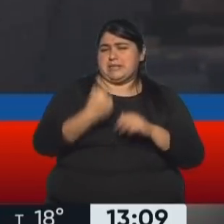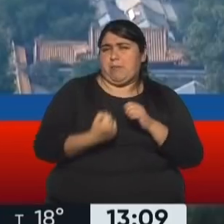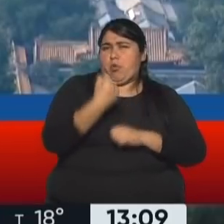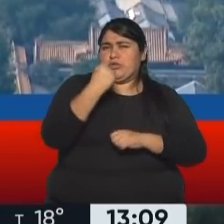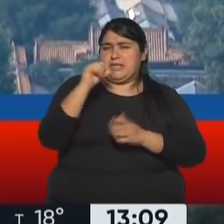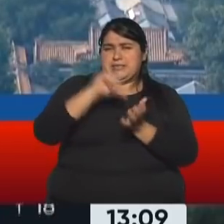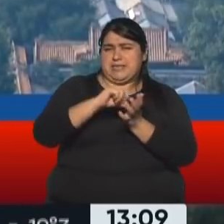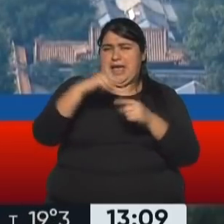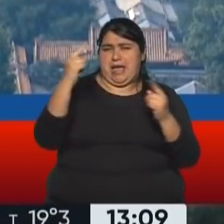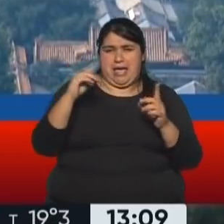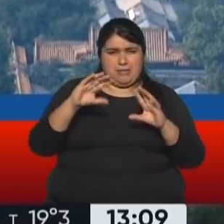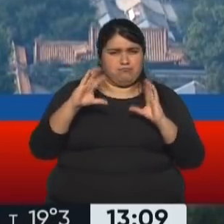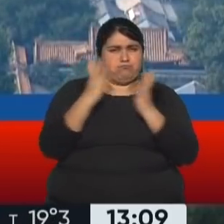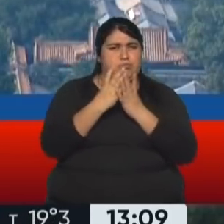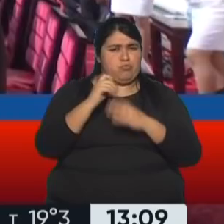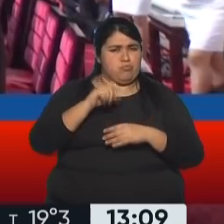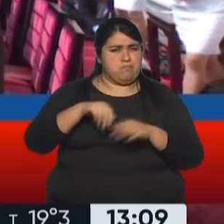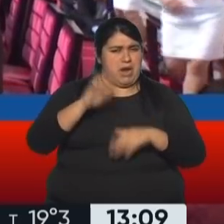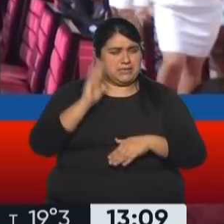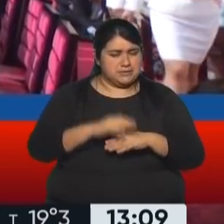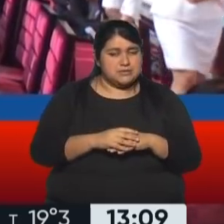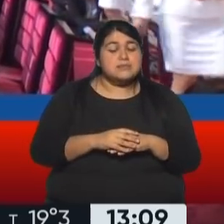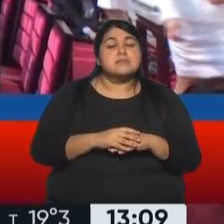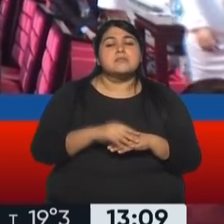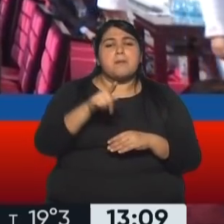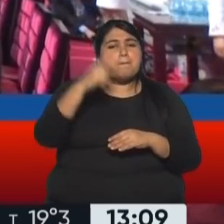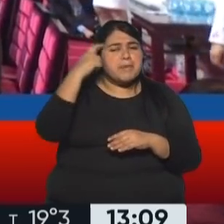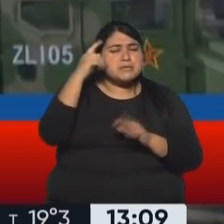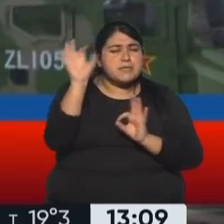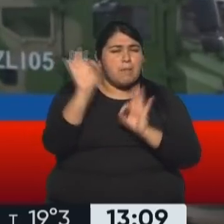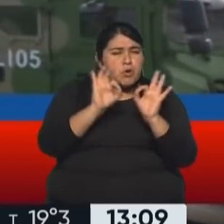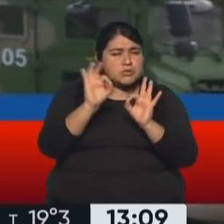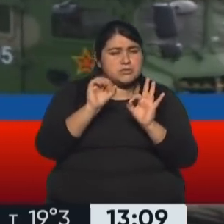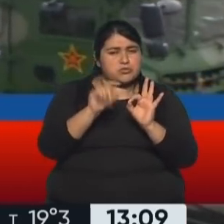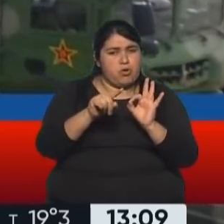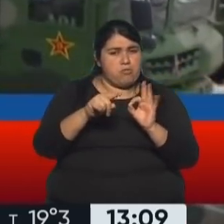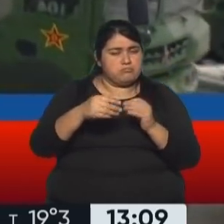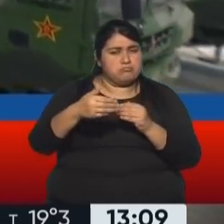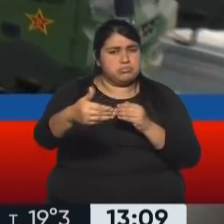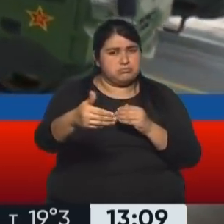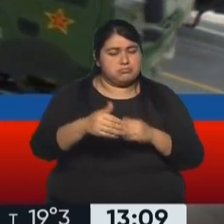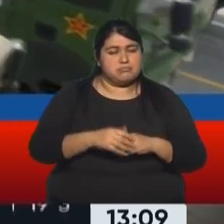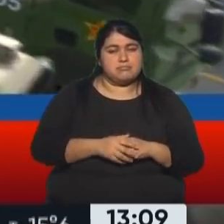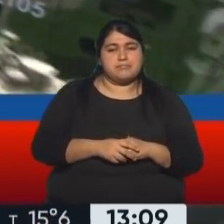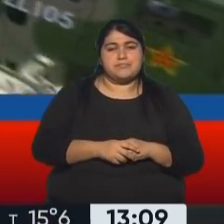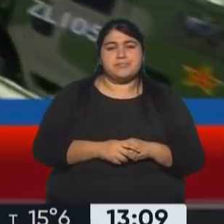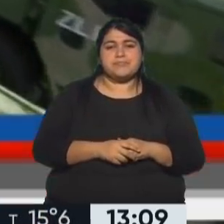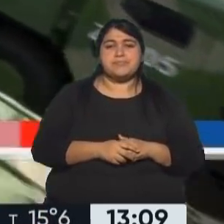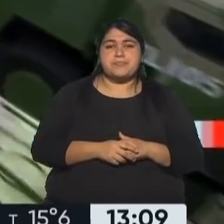global con una dinámica imparable y que ya piensa su proyección para los próximos siglos.